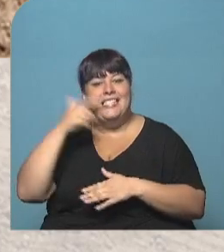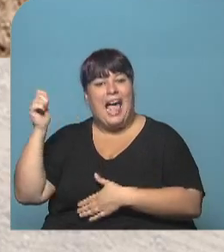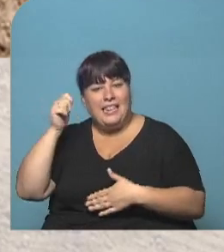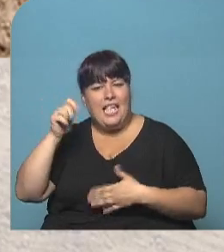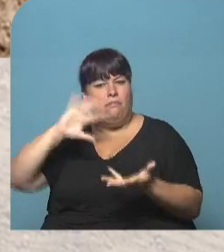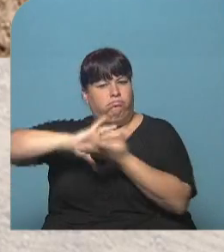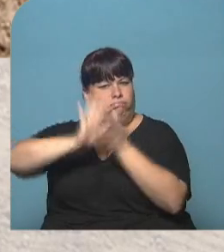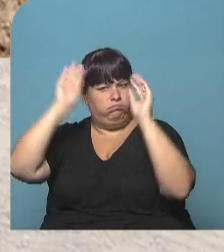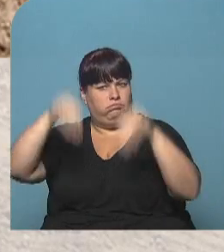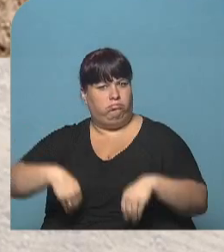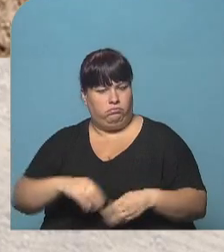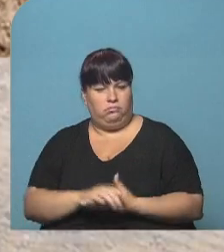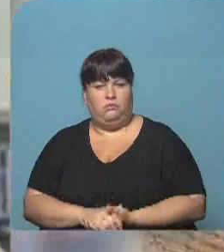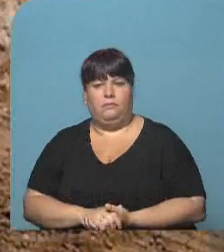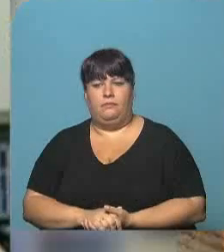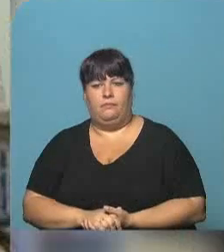San Telmo y las demolió.